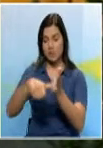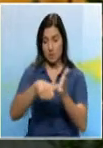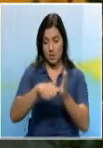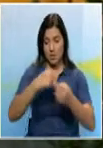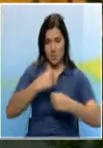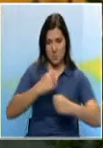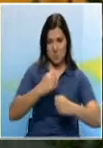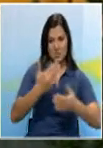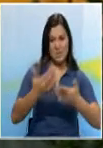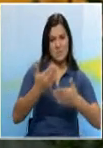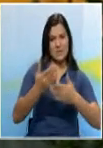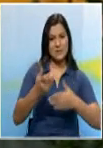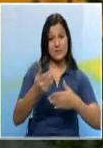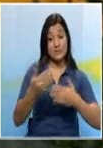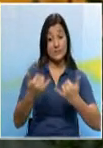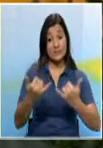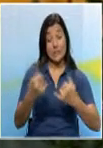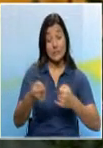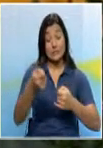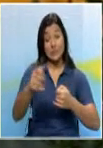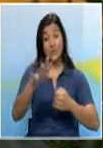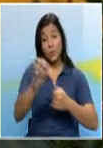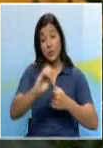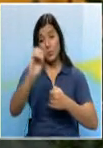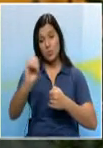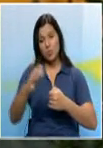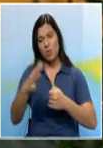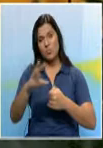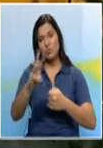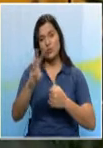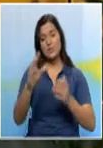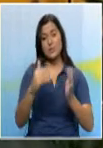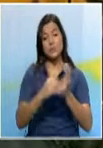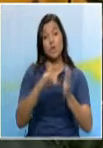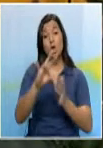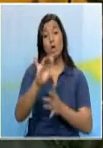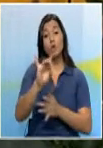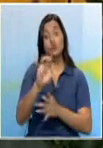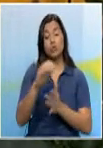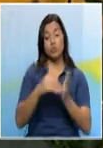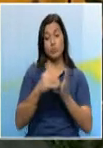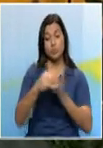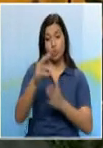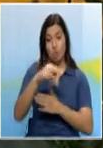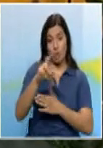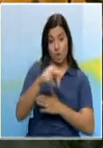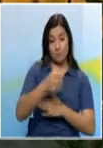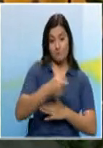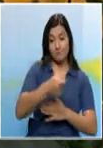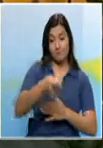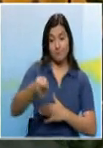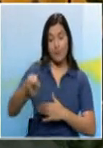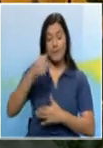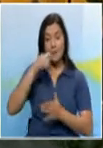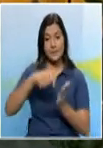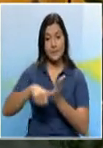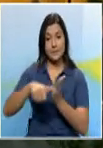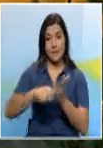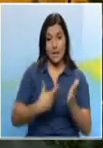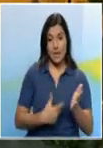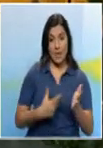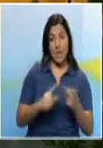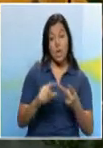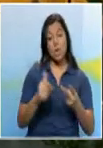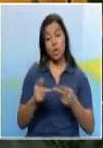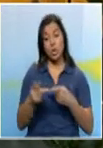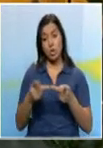se prevé que podría ser de unos 6.800 millones de colones, lo que se destinará a la elección de alcaldes y otros puestos municipales, de tal forma